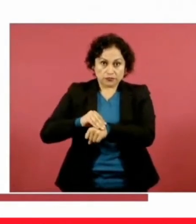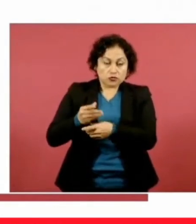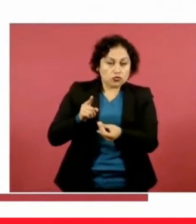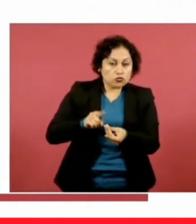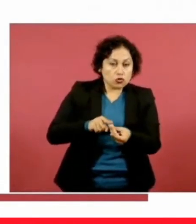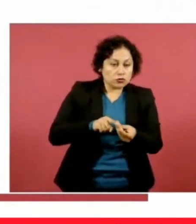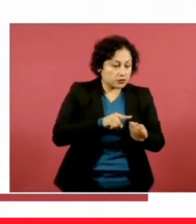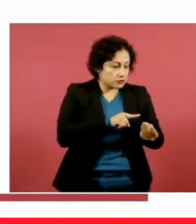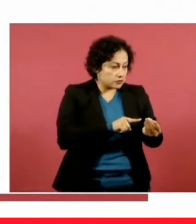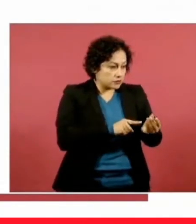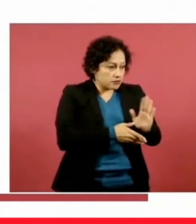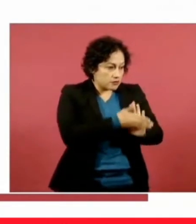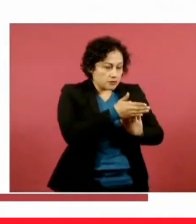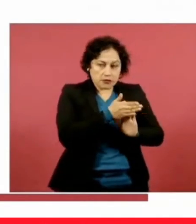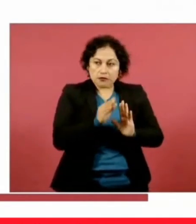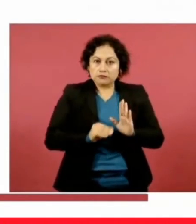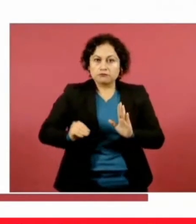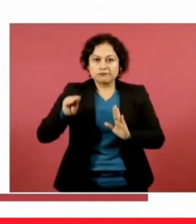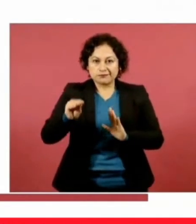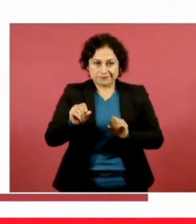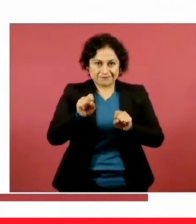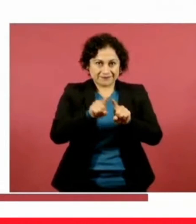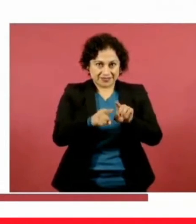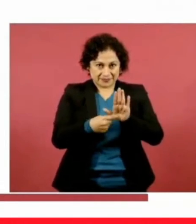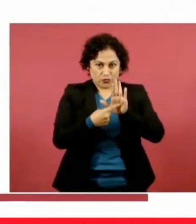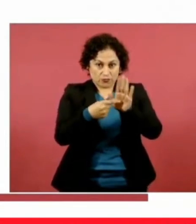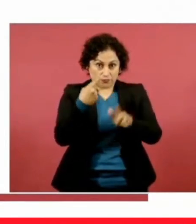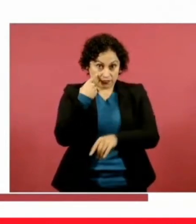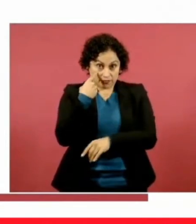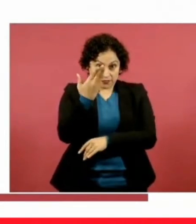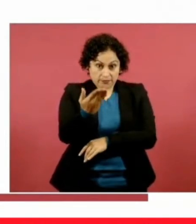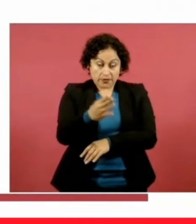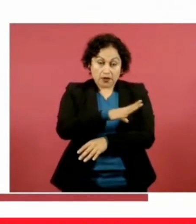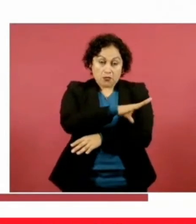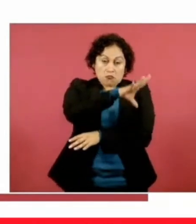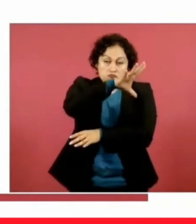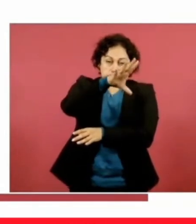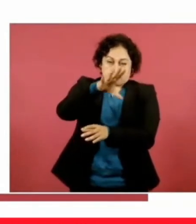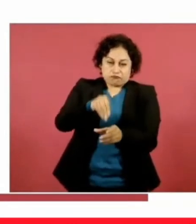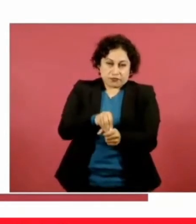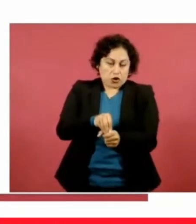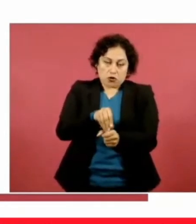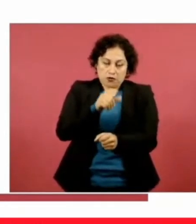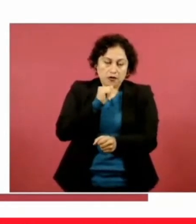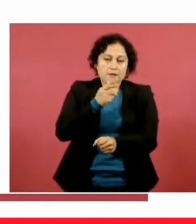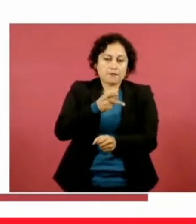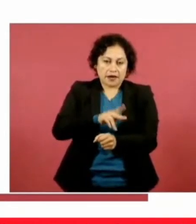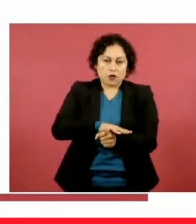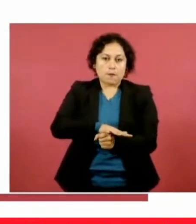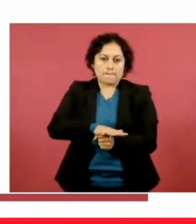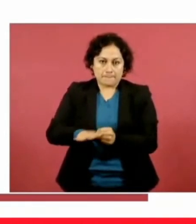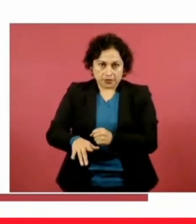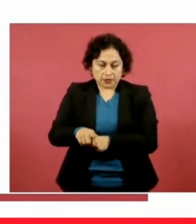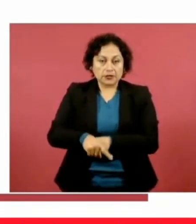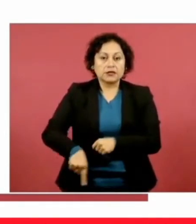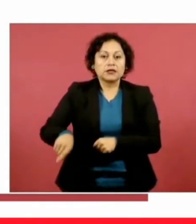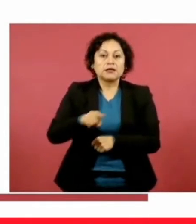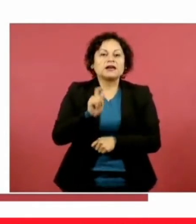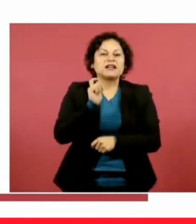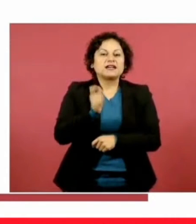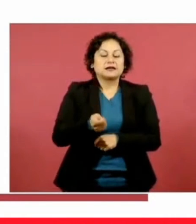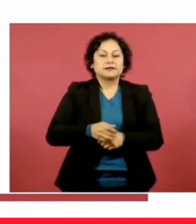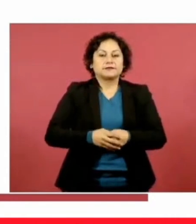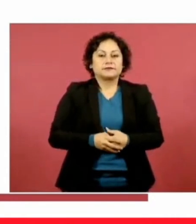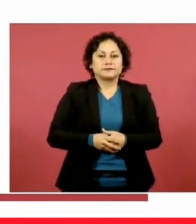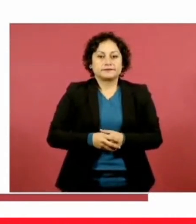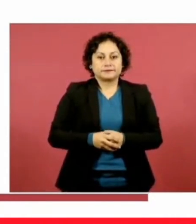haciendo. Como se puede ver, está lleno el estado. Los caminos, es algo muy importante